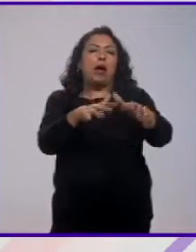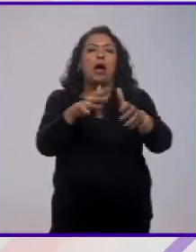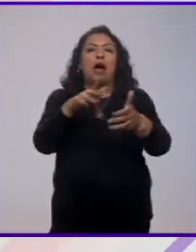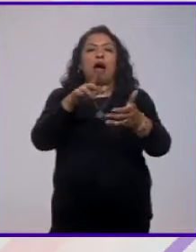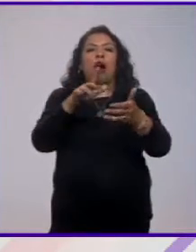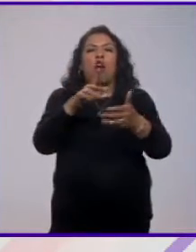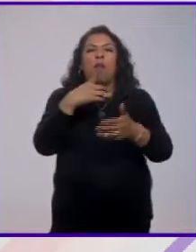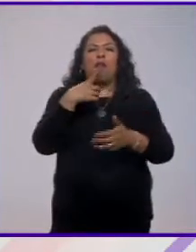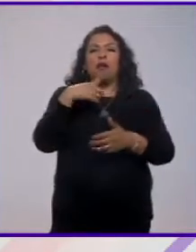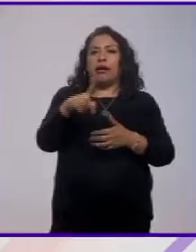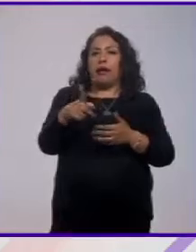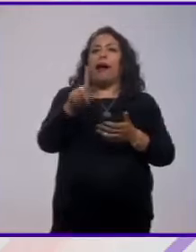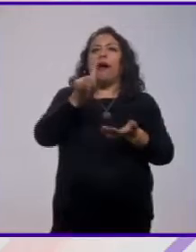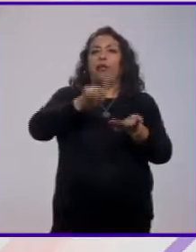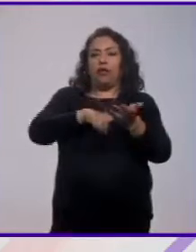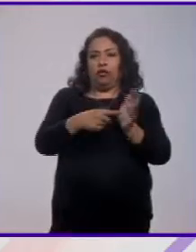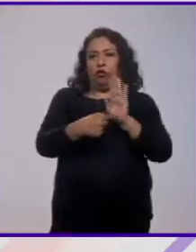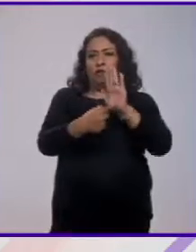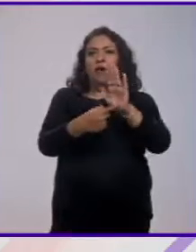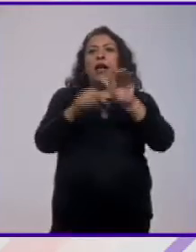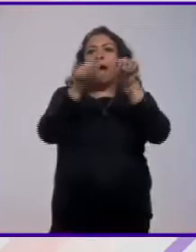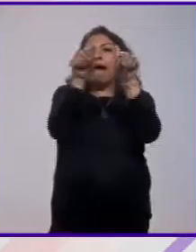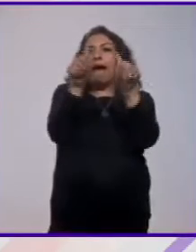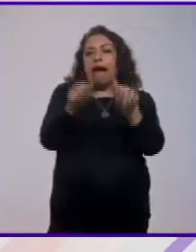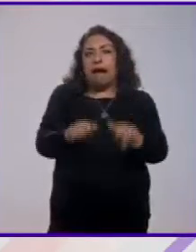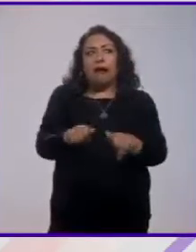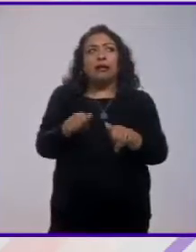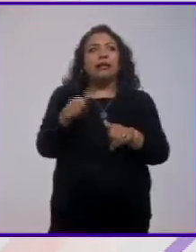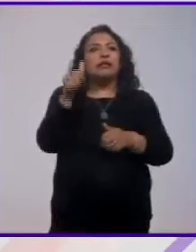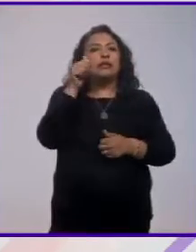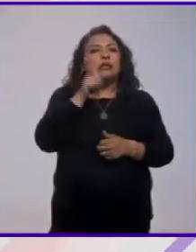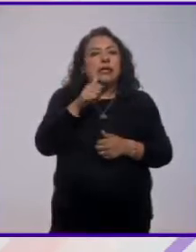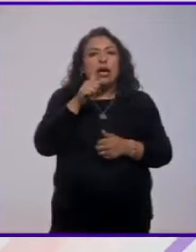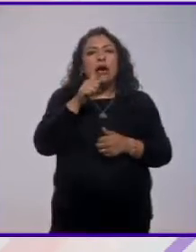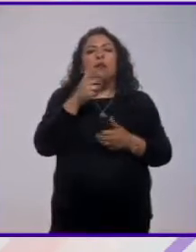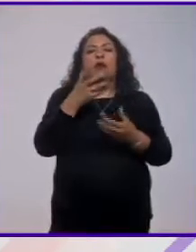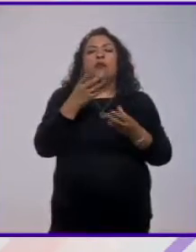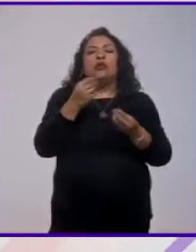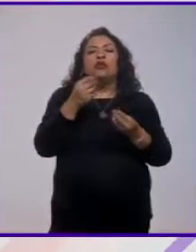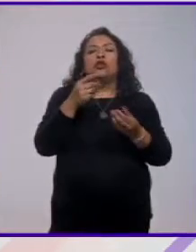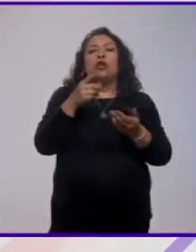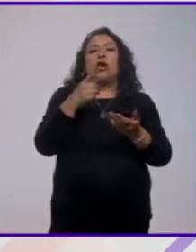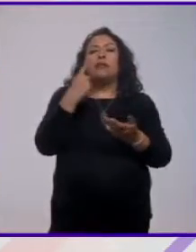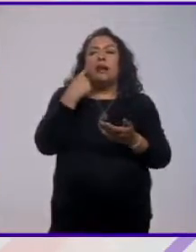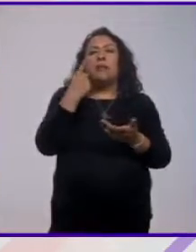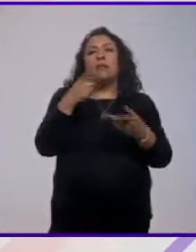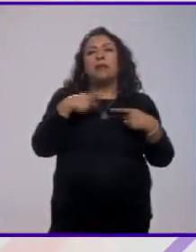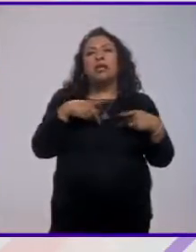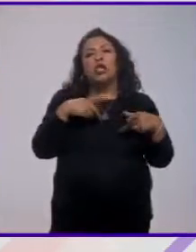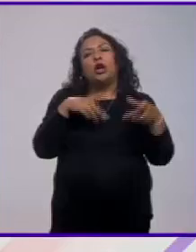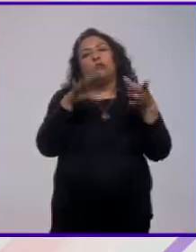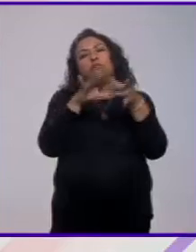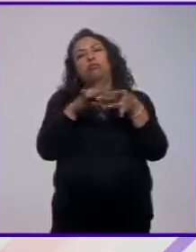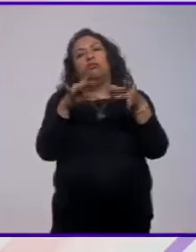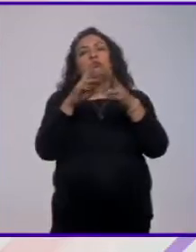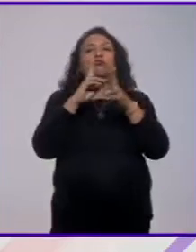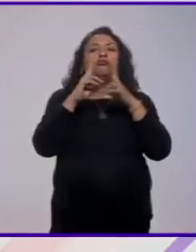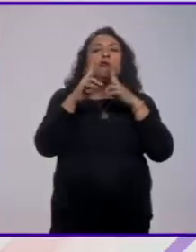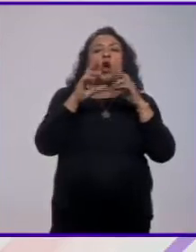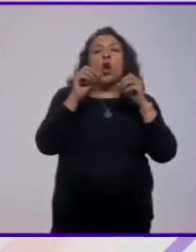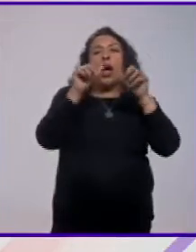sus manifestaciones artísticas. Y dentro de los movimientos siempre ha habido cronistas, artistas que se han